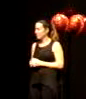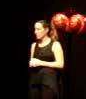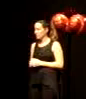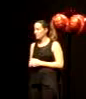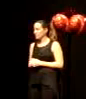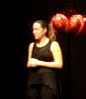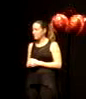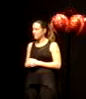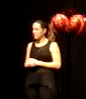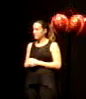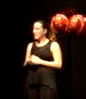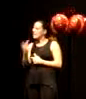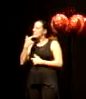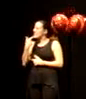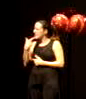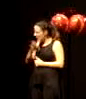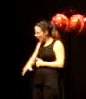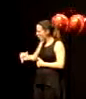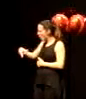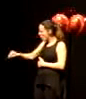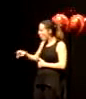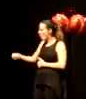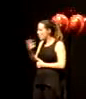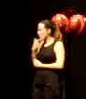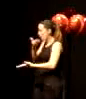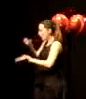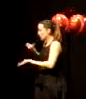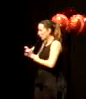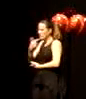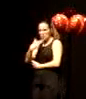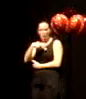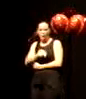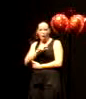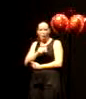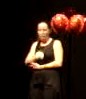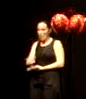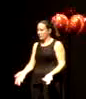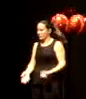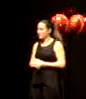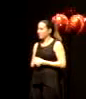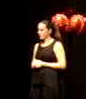Eres el niño del no. Has dicho que no a todo lo que te hemos propuesto.